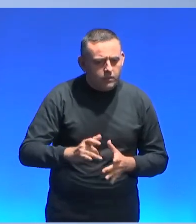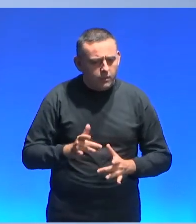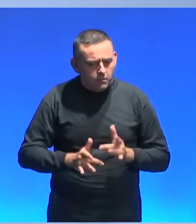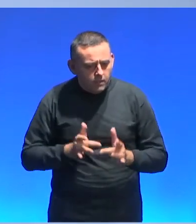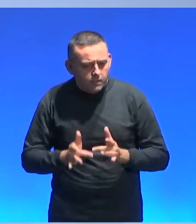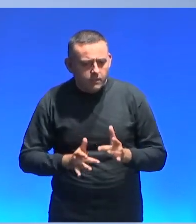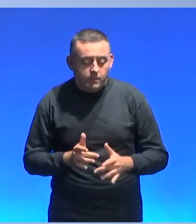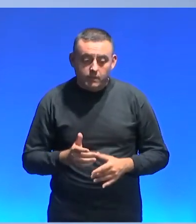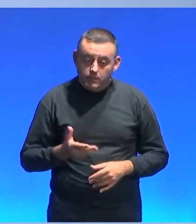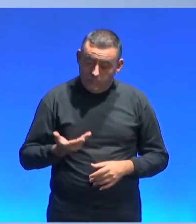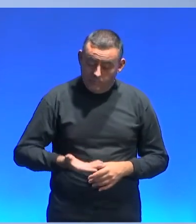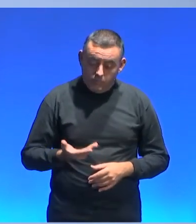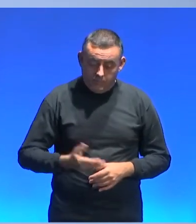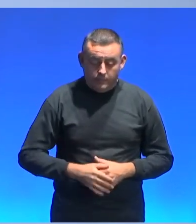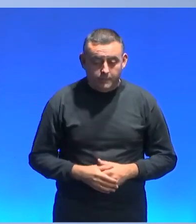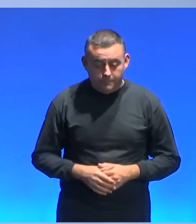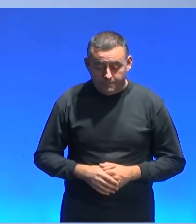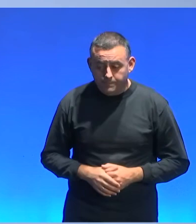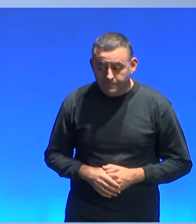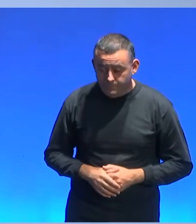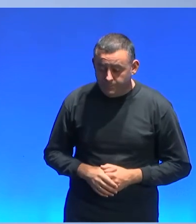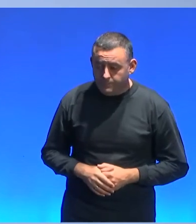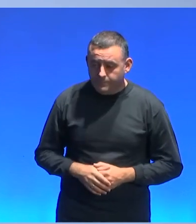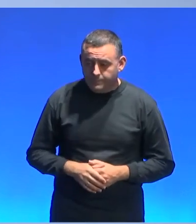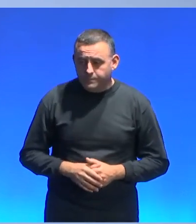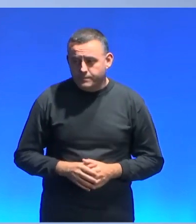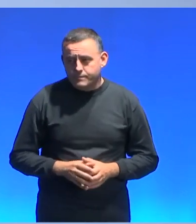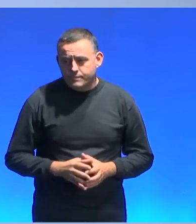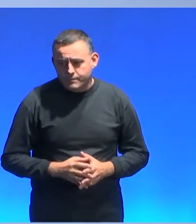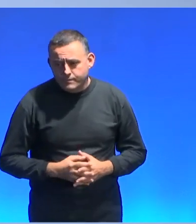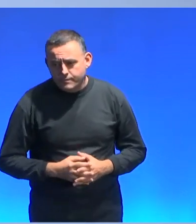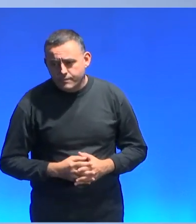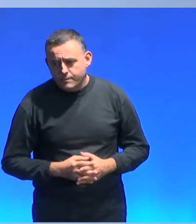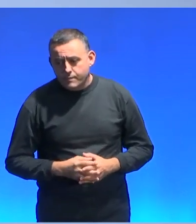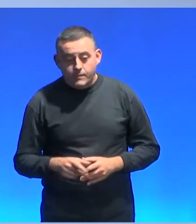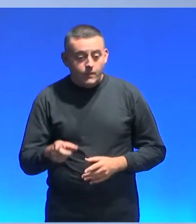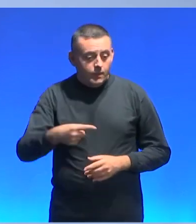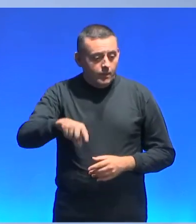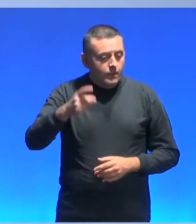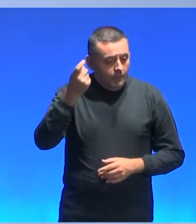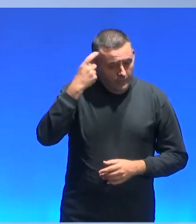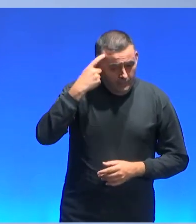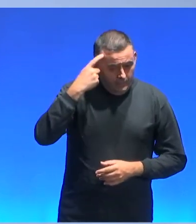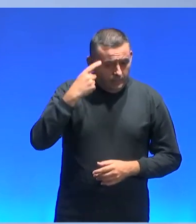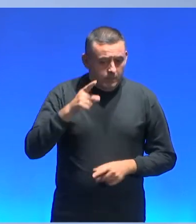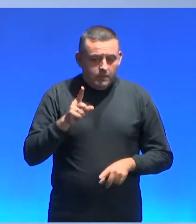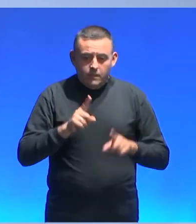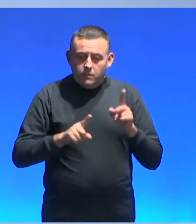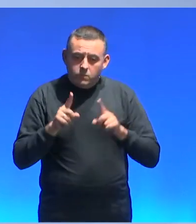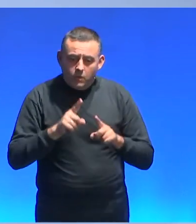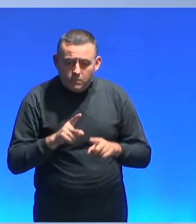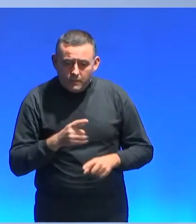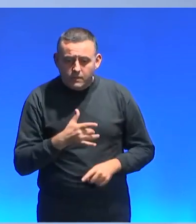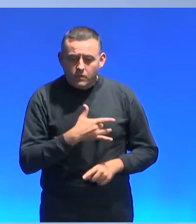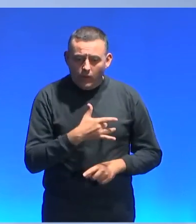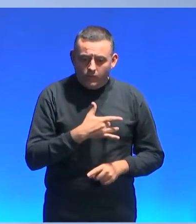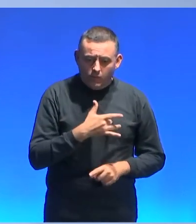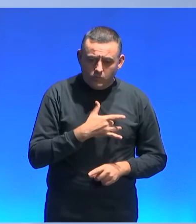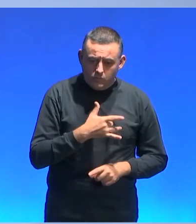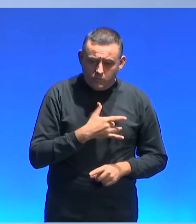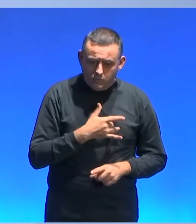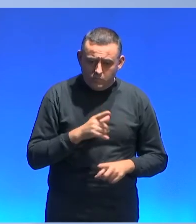este movimiento, teniendo en cuenta que las patologías cardiocirculatorias son la primera causa de